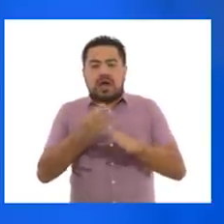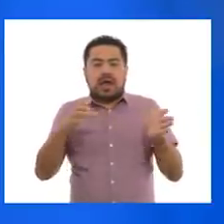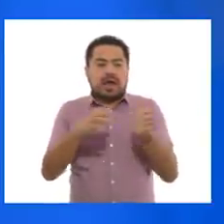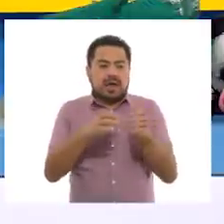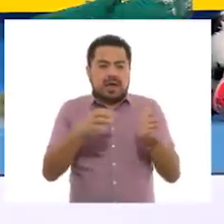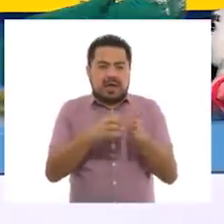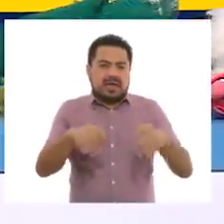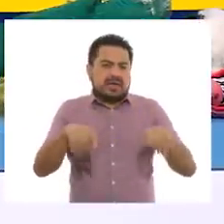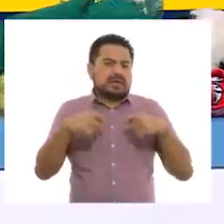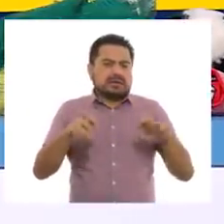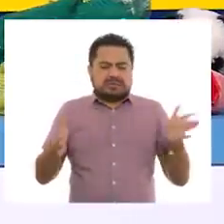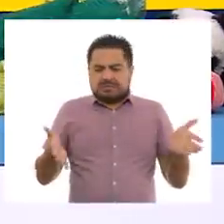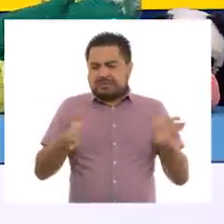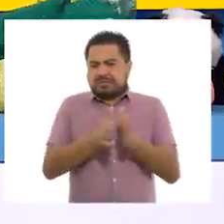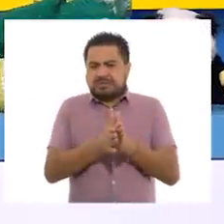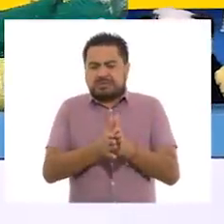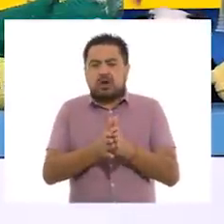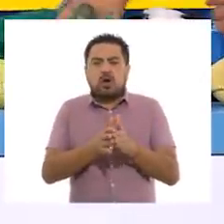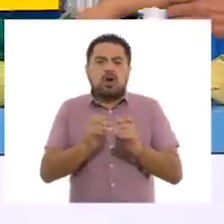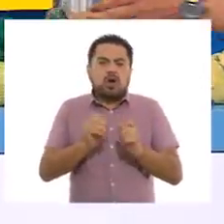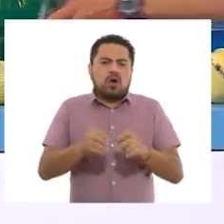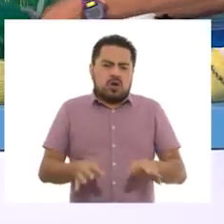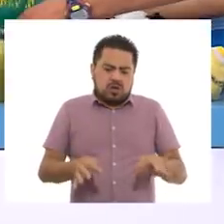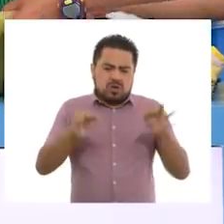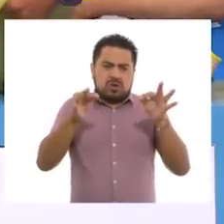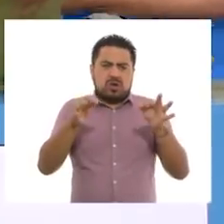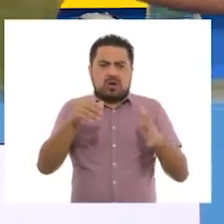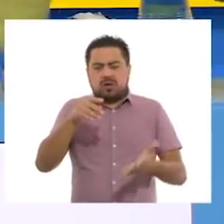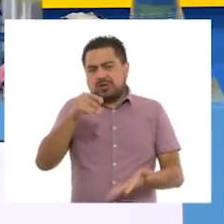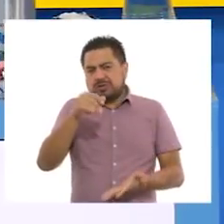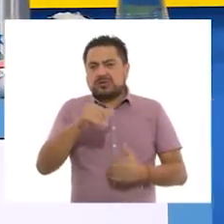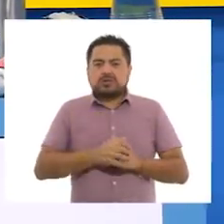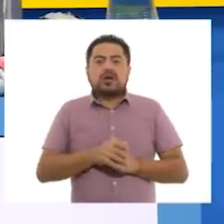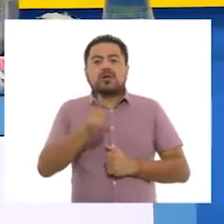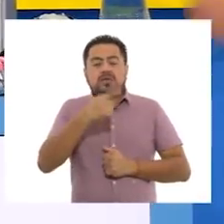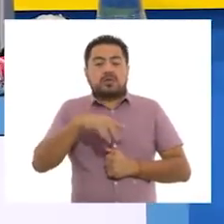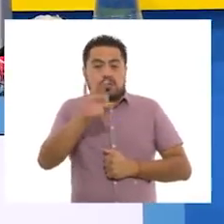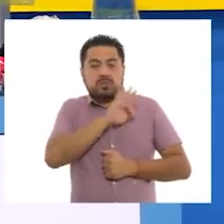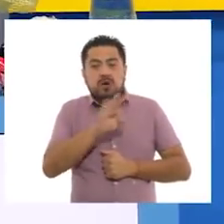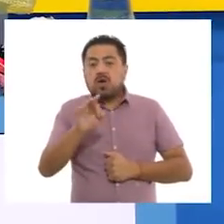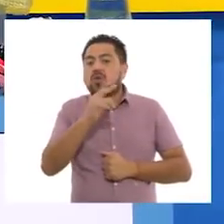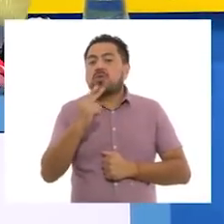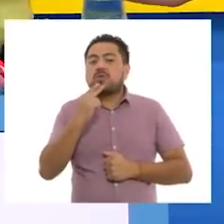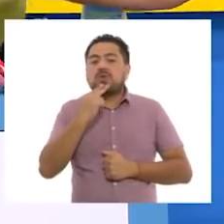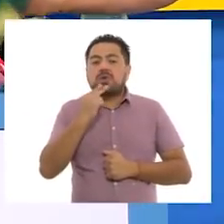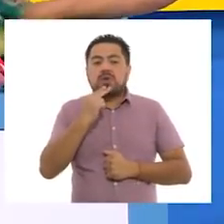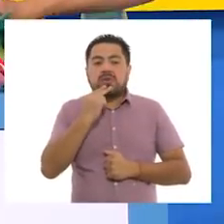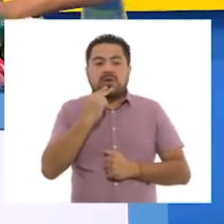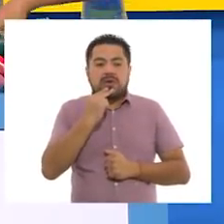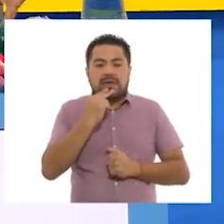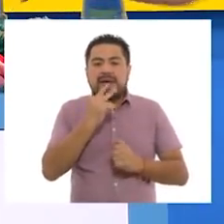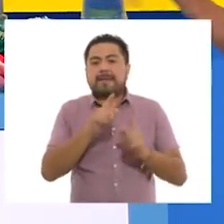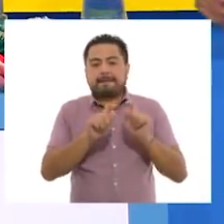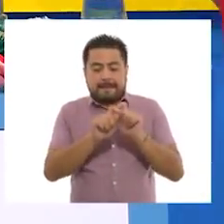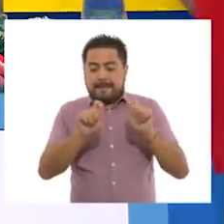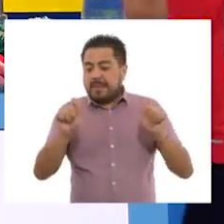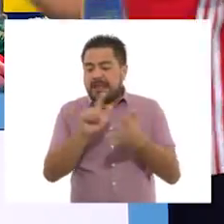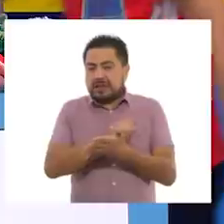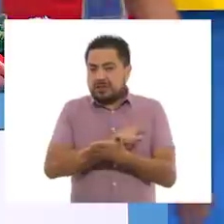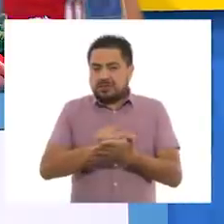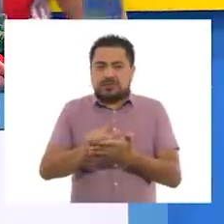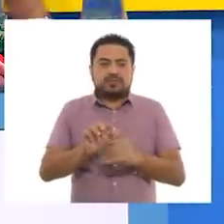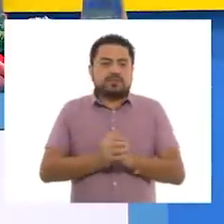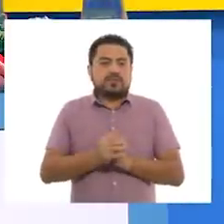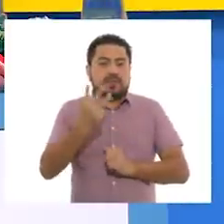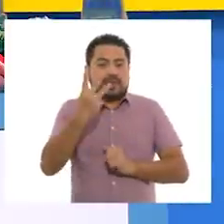cartón aplastadita o un costal. Aquí está. También puedes utilizar una jerga limpia.